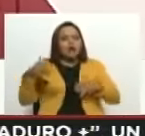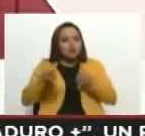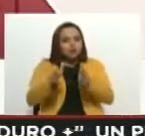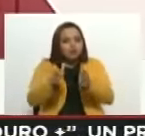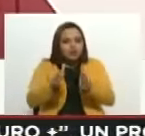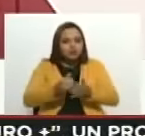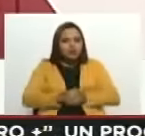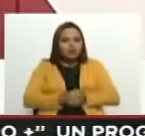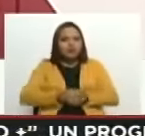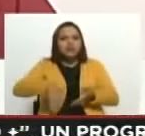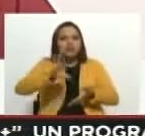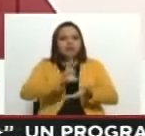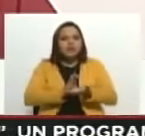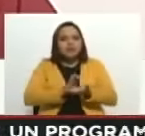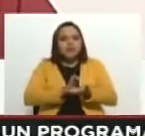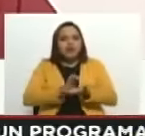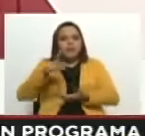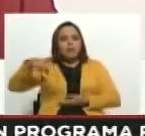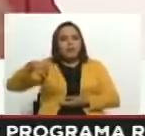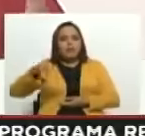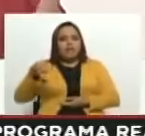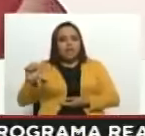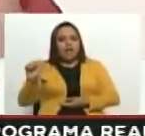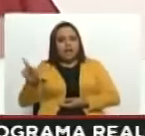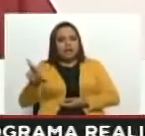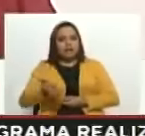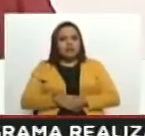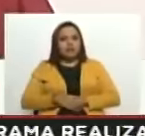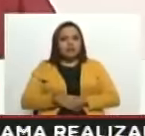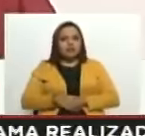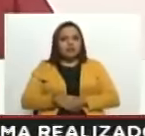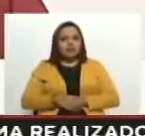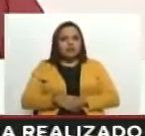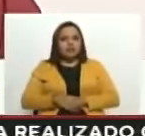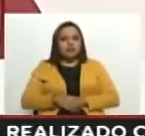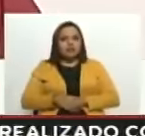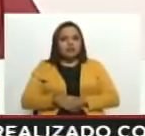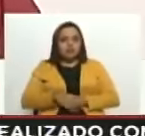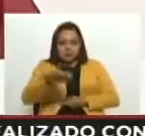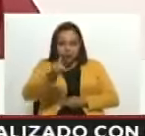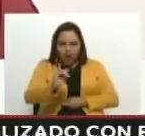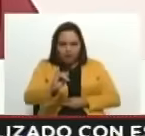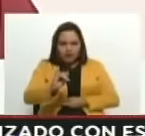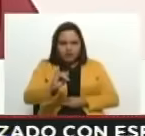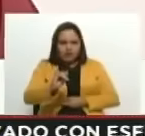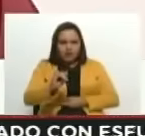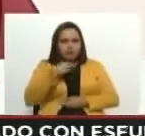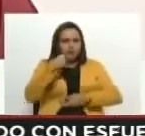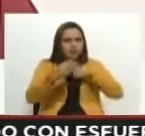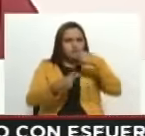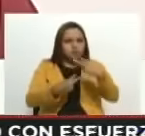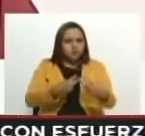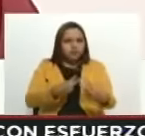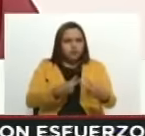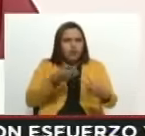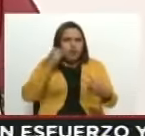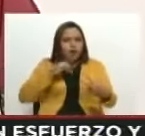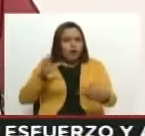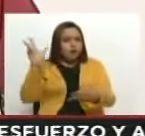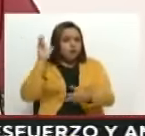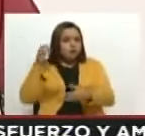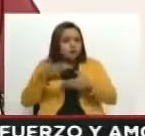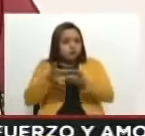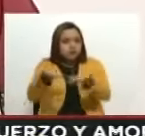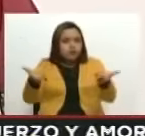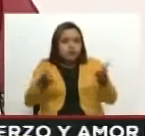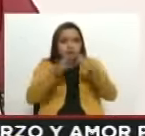Ciudad Piar. Y como dice uno, al que le caiga le chupa. ¿Tenemos eso? Vamos a escucharlo para que el país